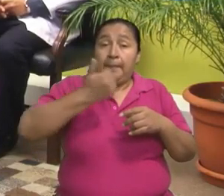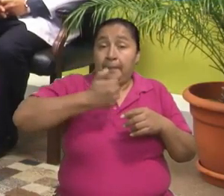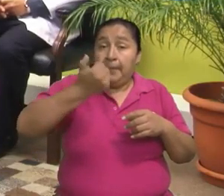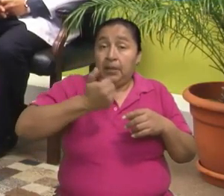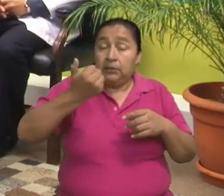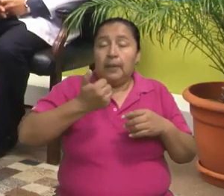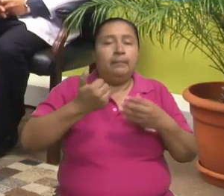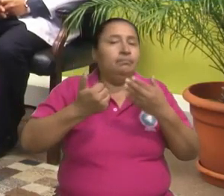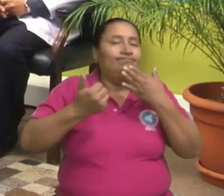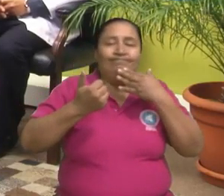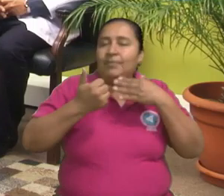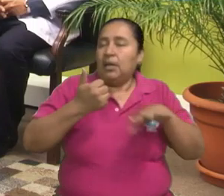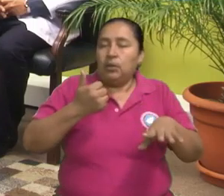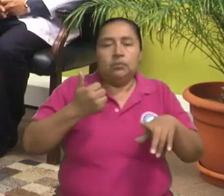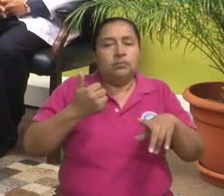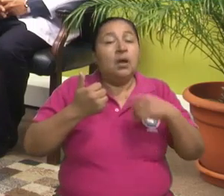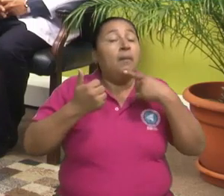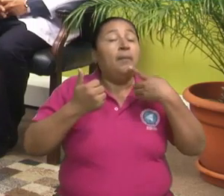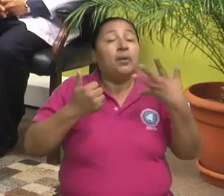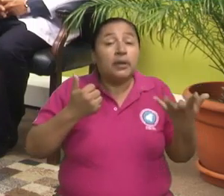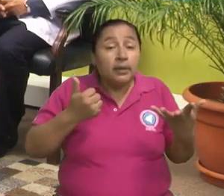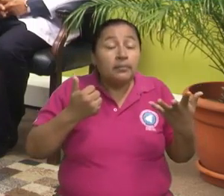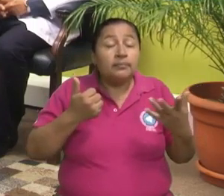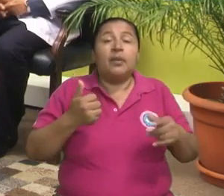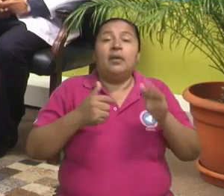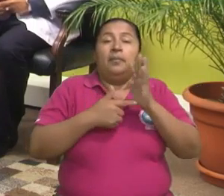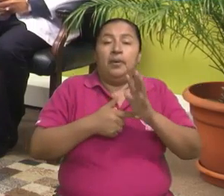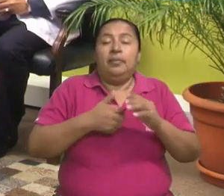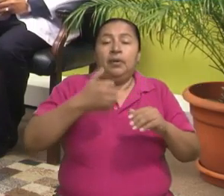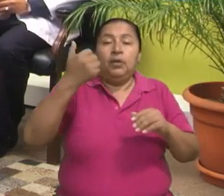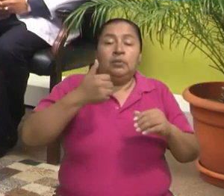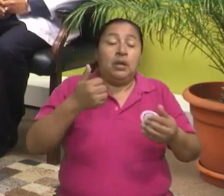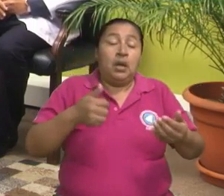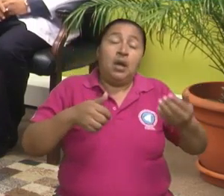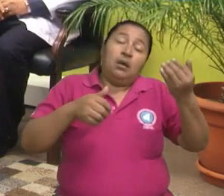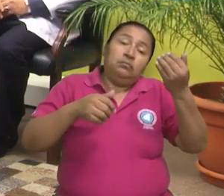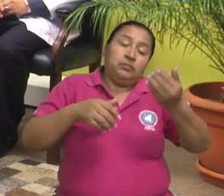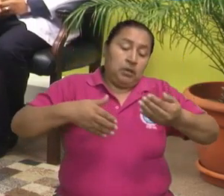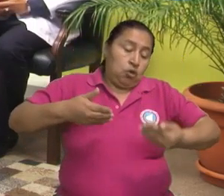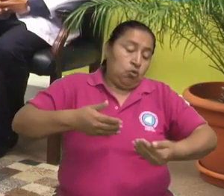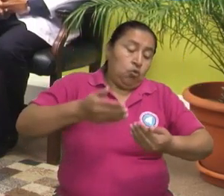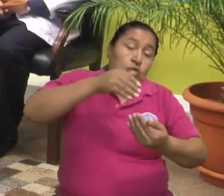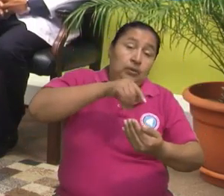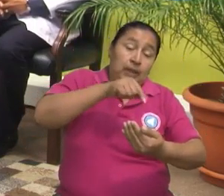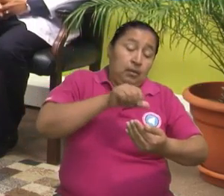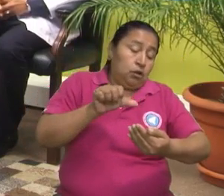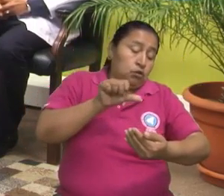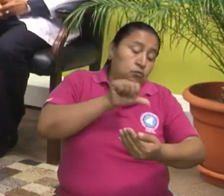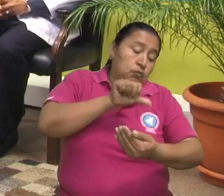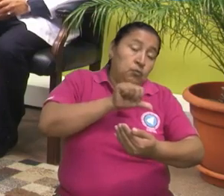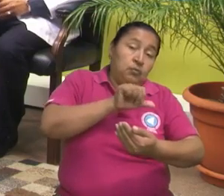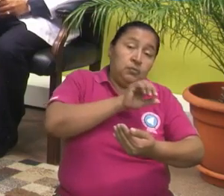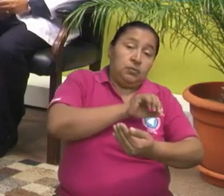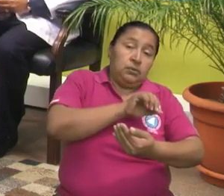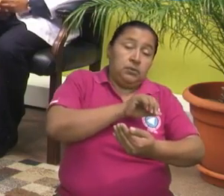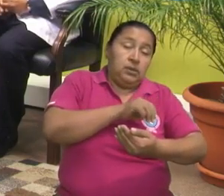malo en el sentido de que si se lo das acostado al niño el biberón en una posición